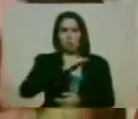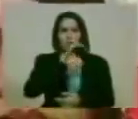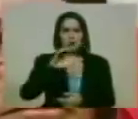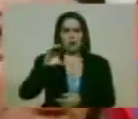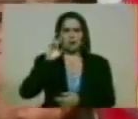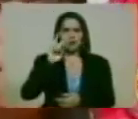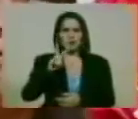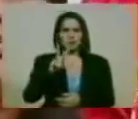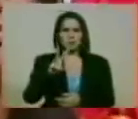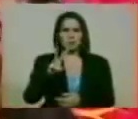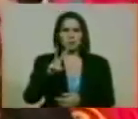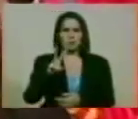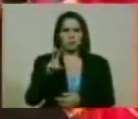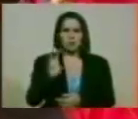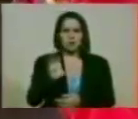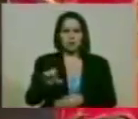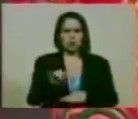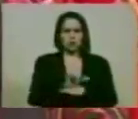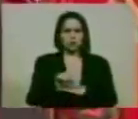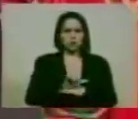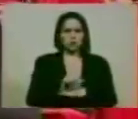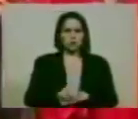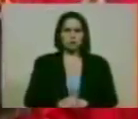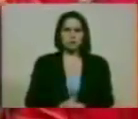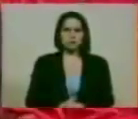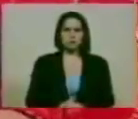del Estado Sucre.